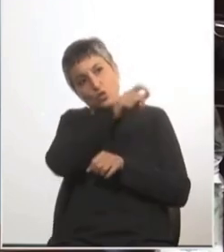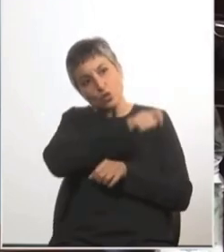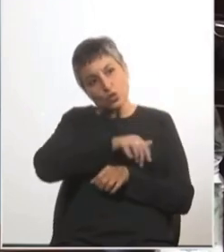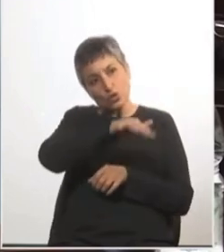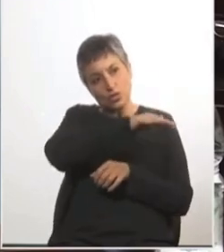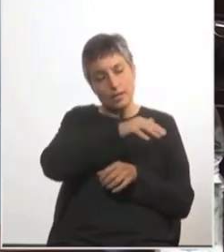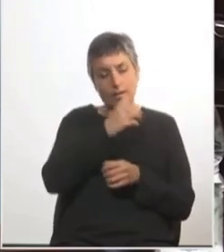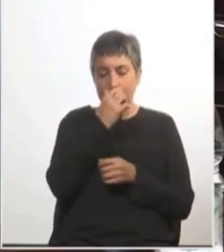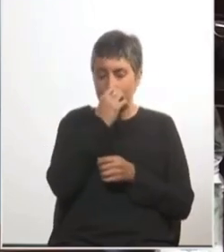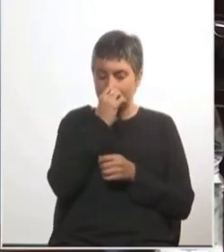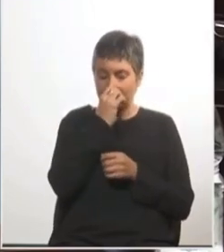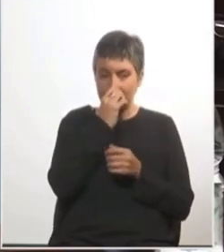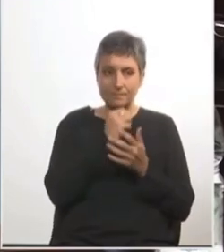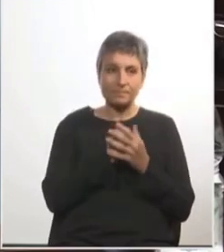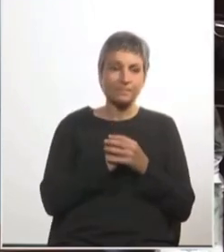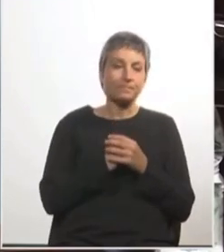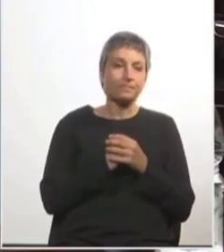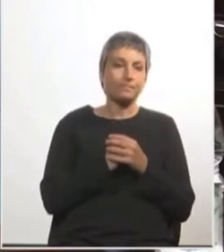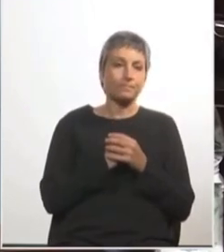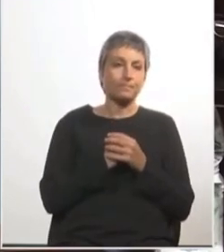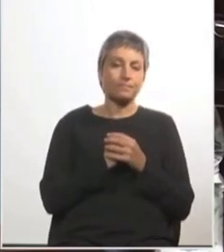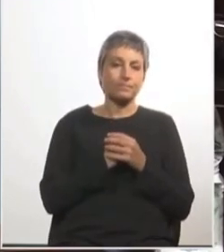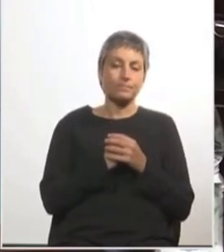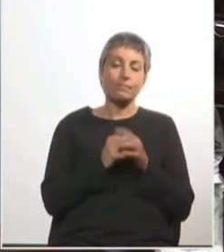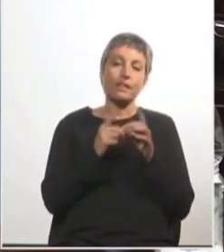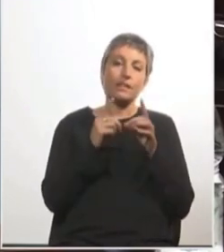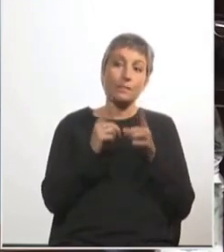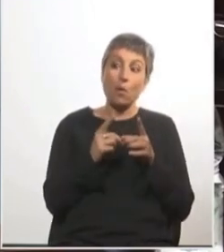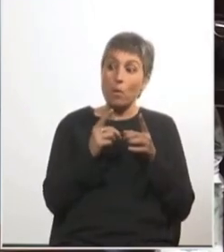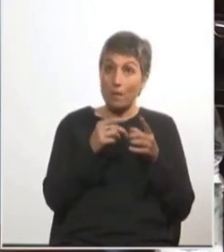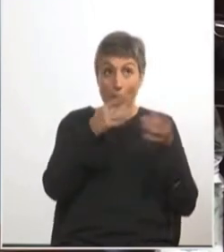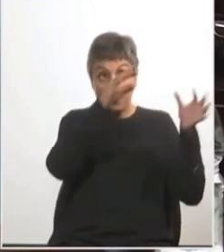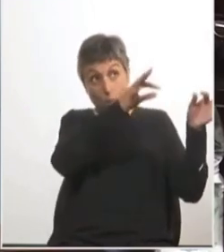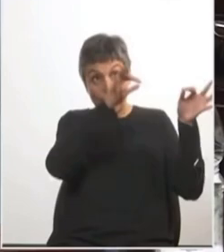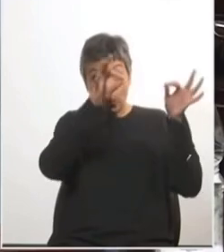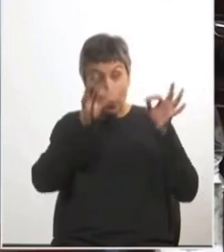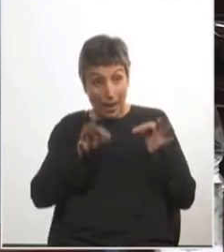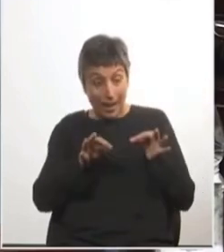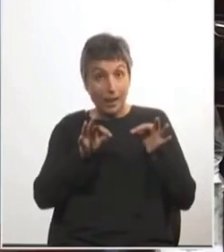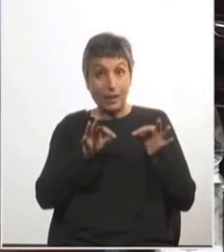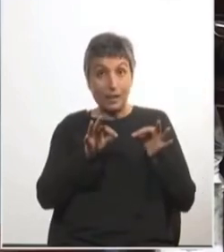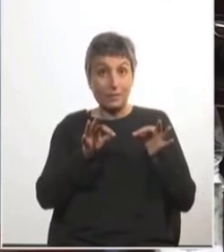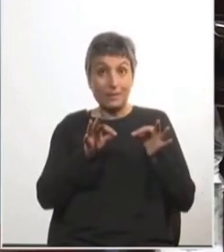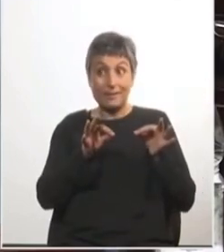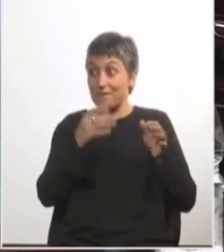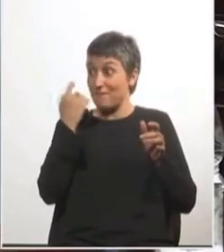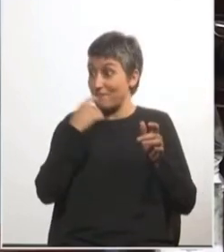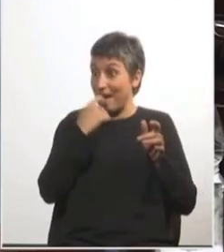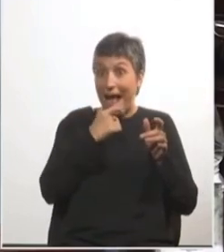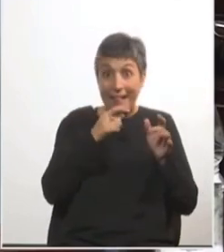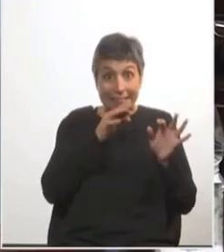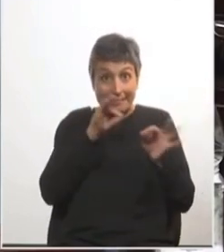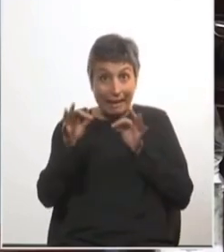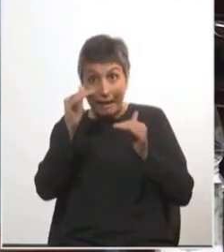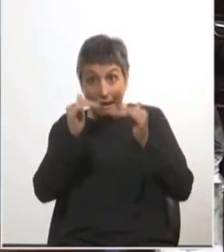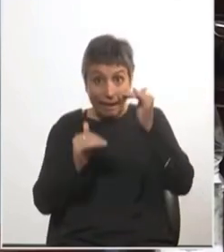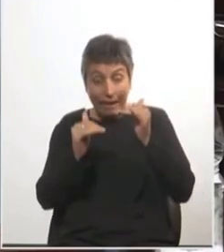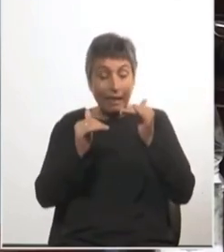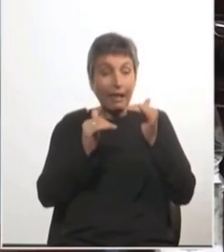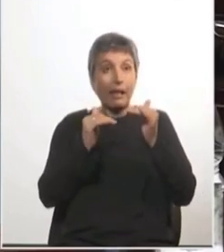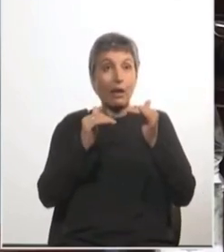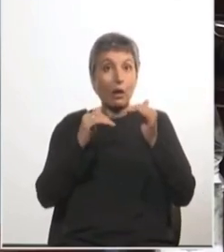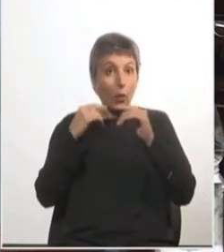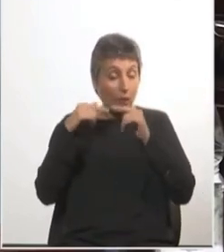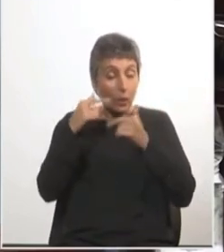seguridad social. Es más, volvió no solamente sin resolver esas desigualdades, sino